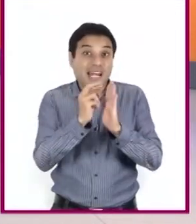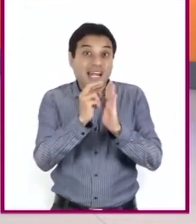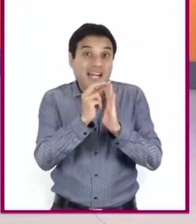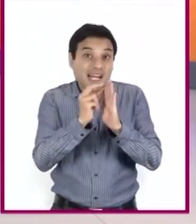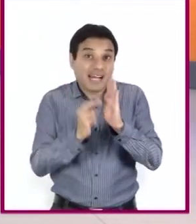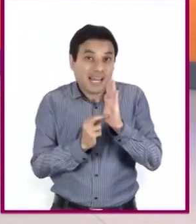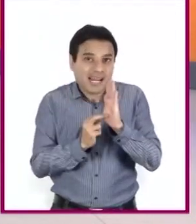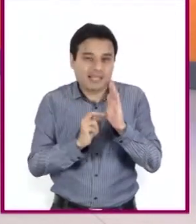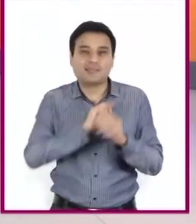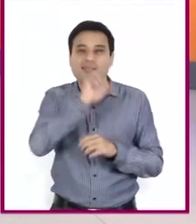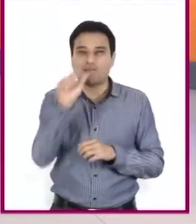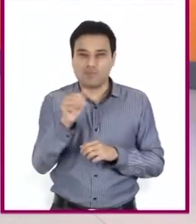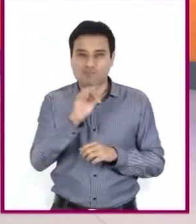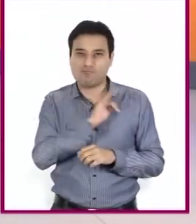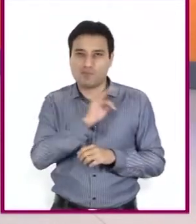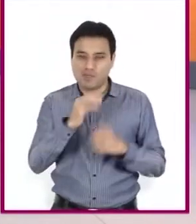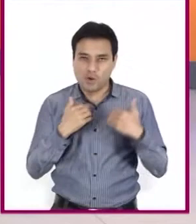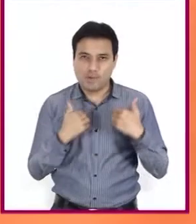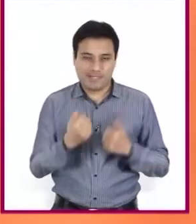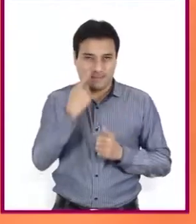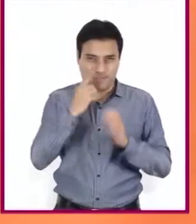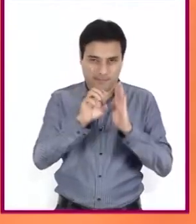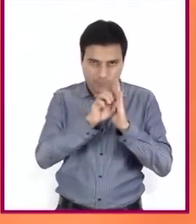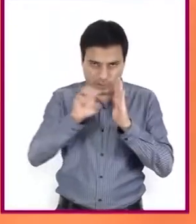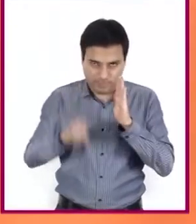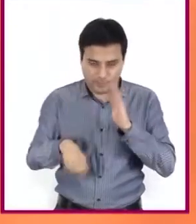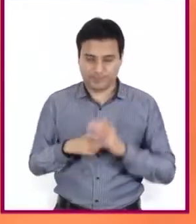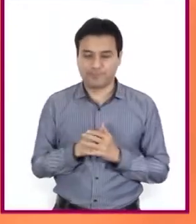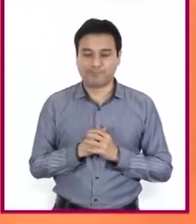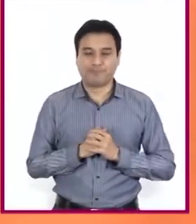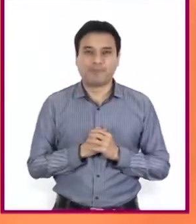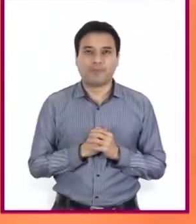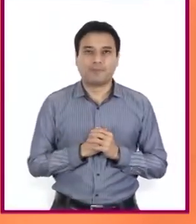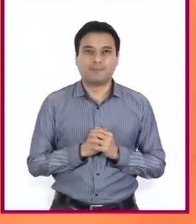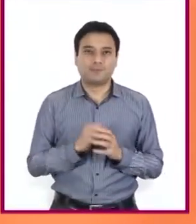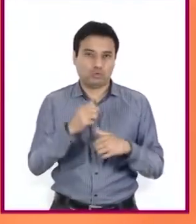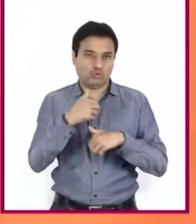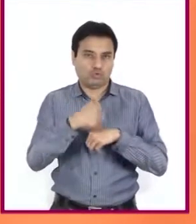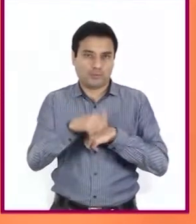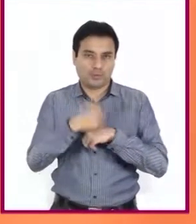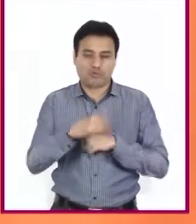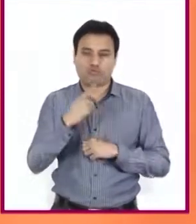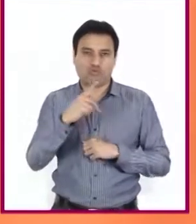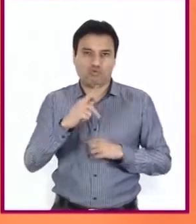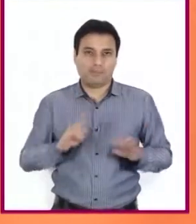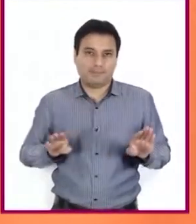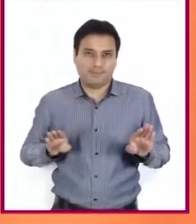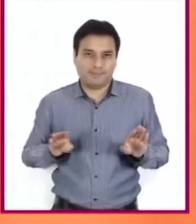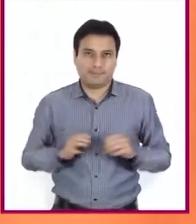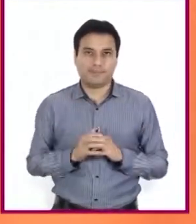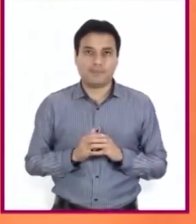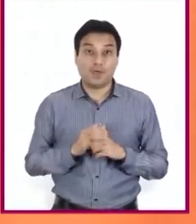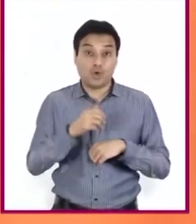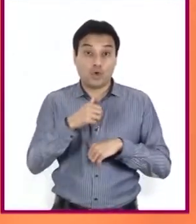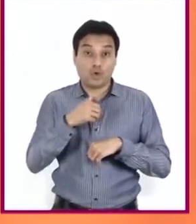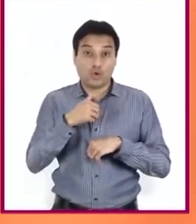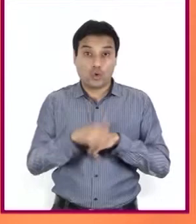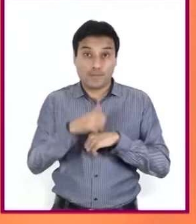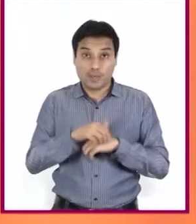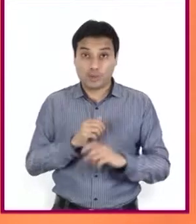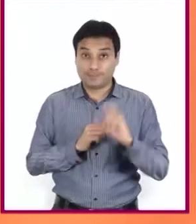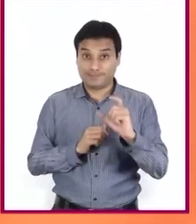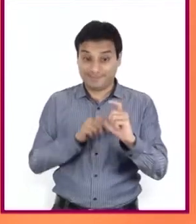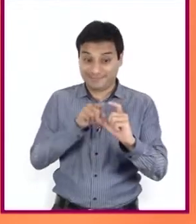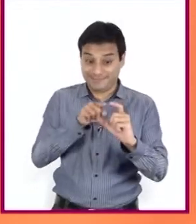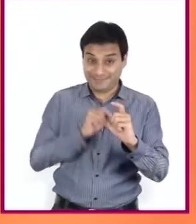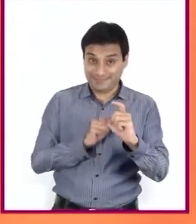comprenderlo y resolverlo. Por ejemplo, una propiedad de estos números es: todo número cuadrado es igual a la